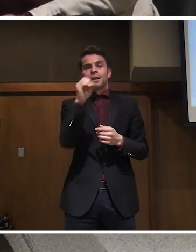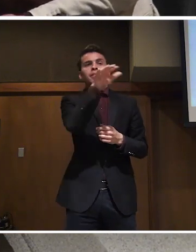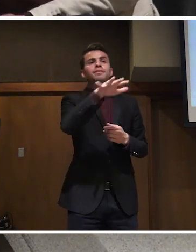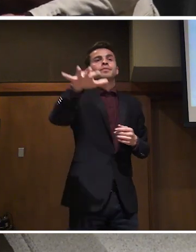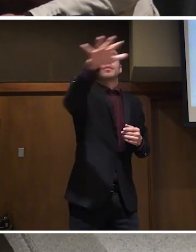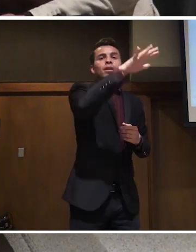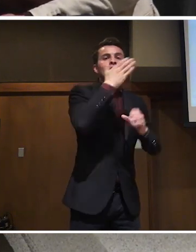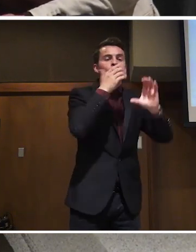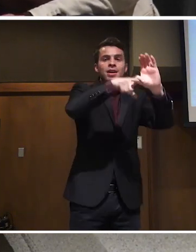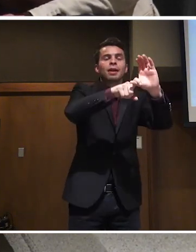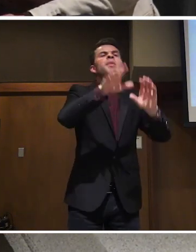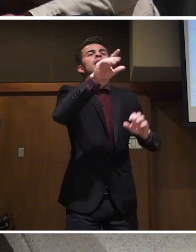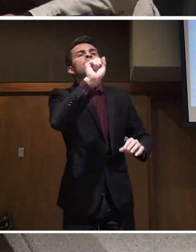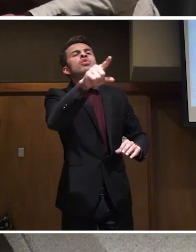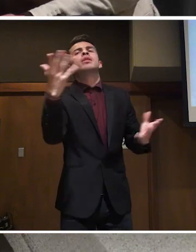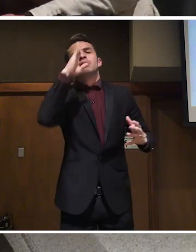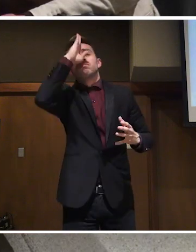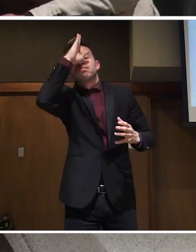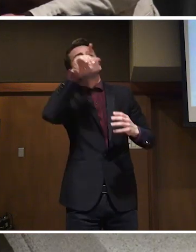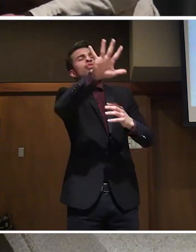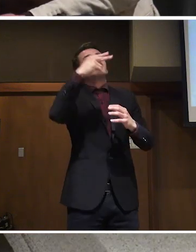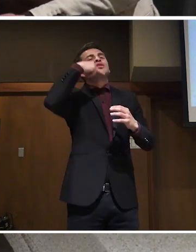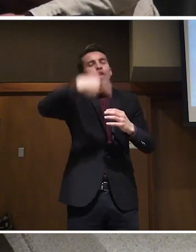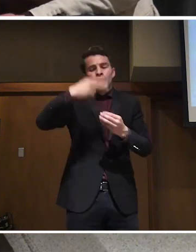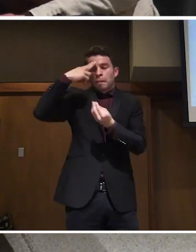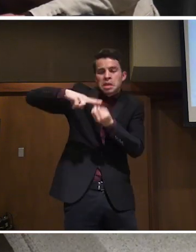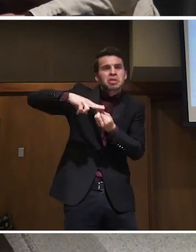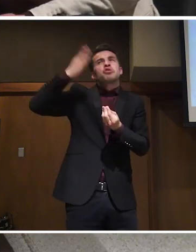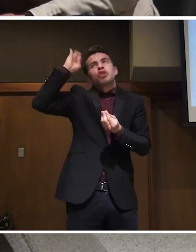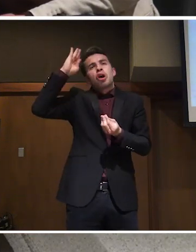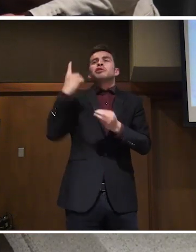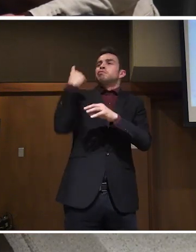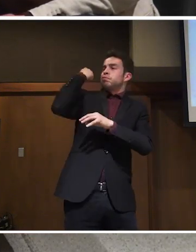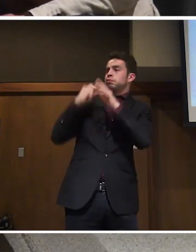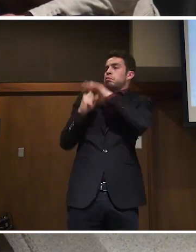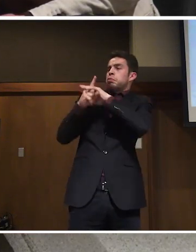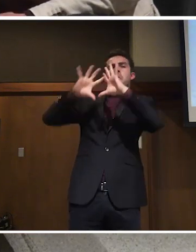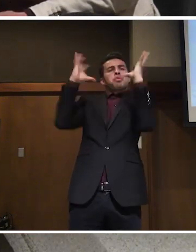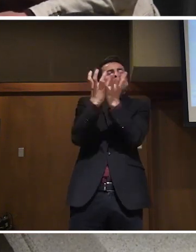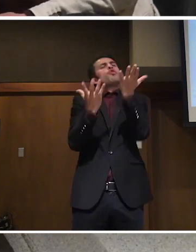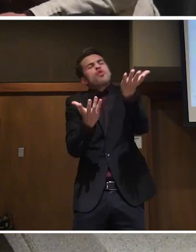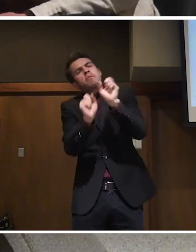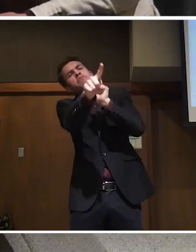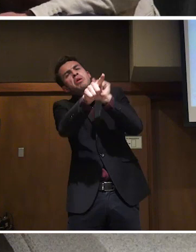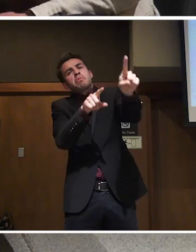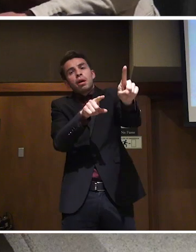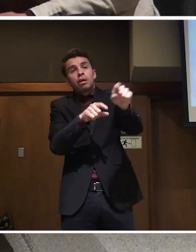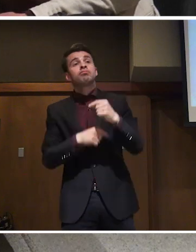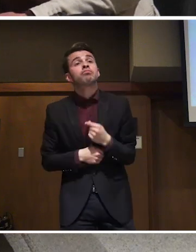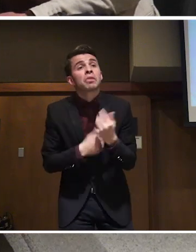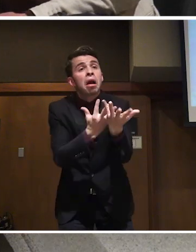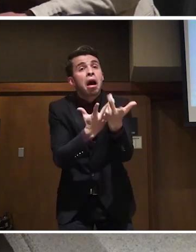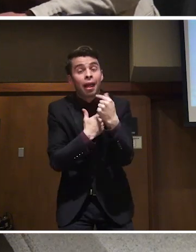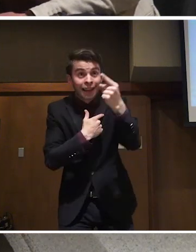guaíbos cuáles son las tradiciones aquí, las historias que tienen ustedes sobre el origen del mundo. Y esa historia podía que tuviera 500 años, o